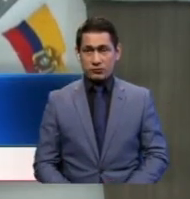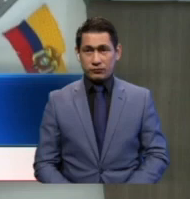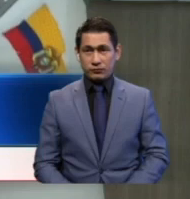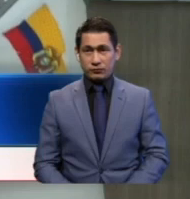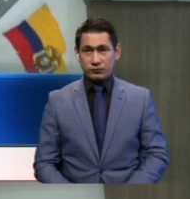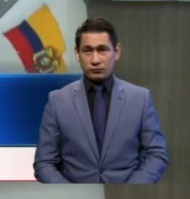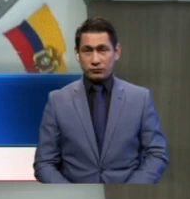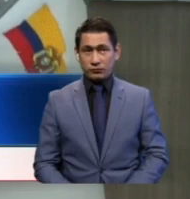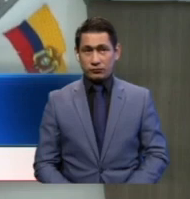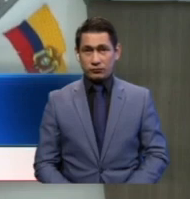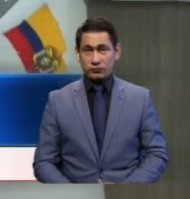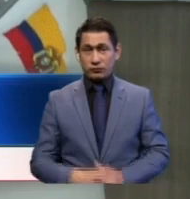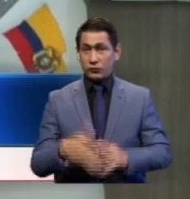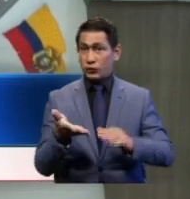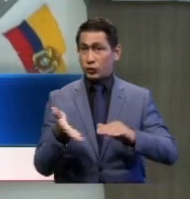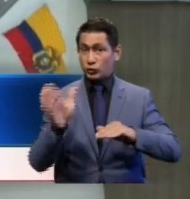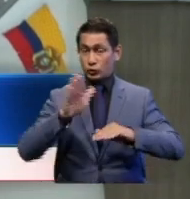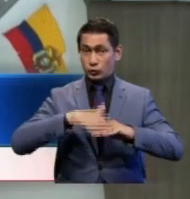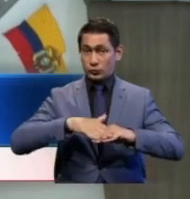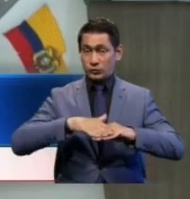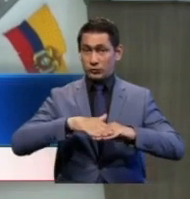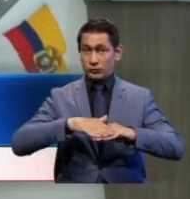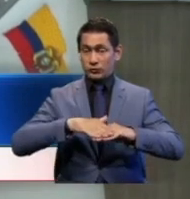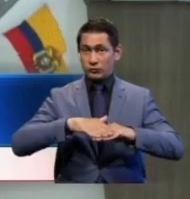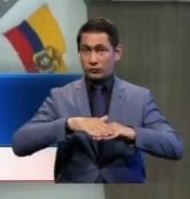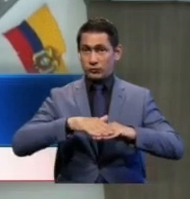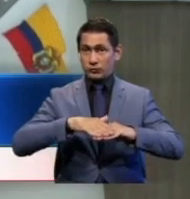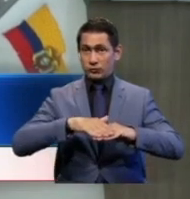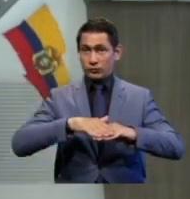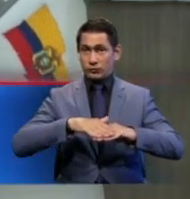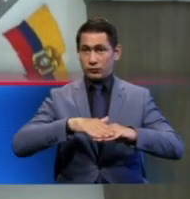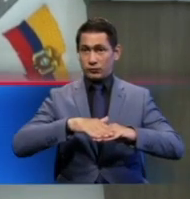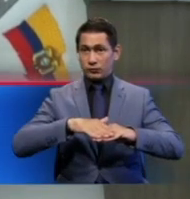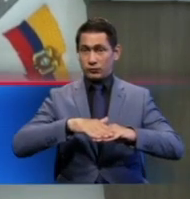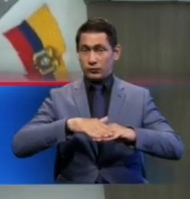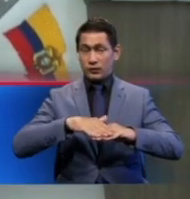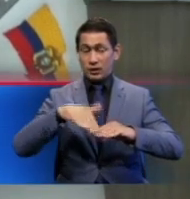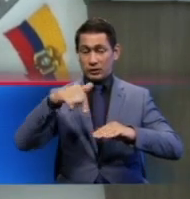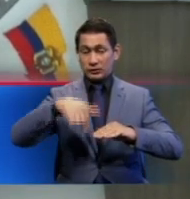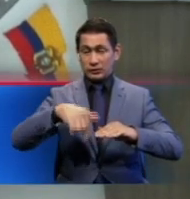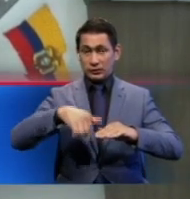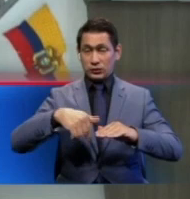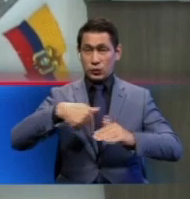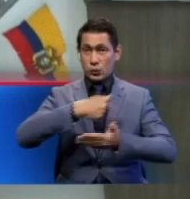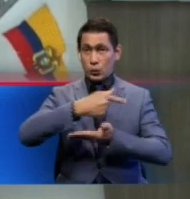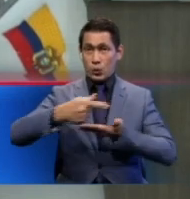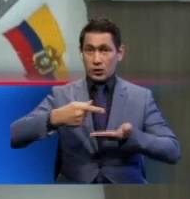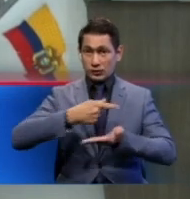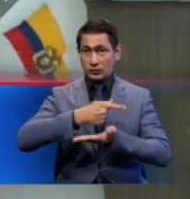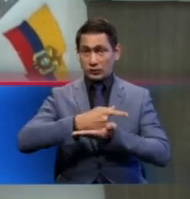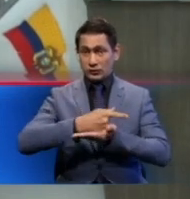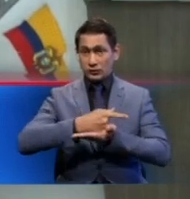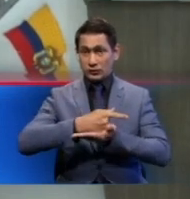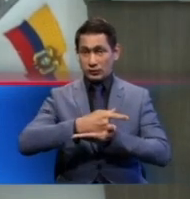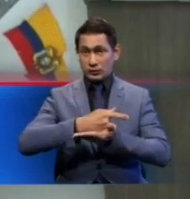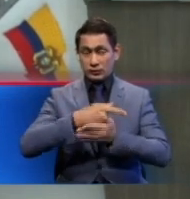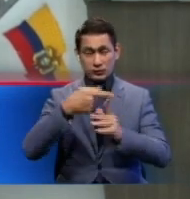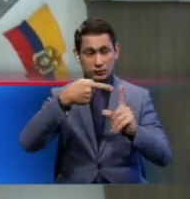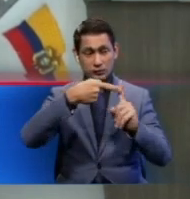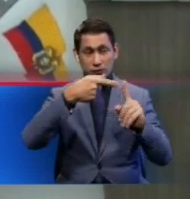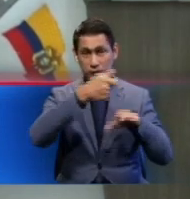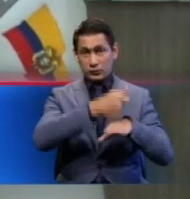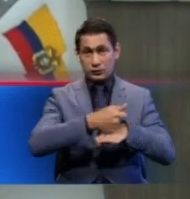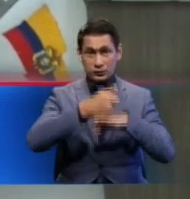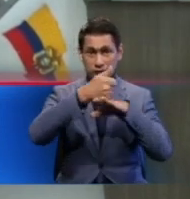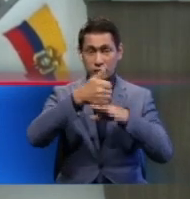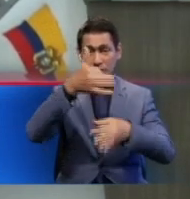a la acción disciplinaria que se va a tomar aquí en la provincia del Guayas con el juez Diego